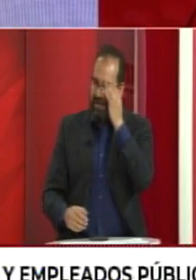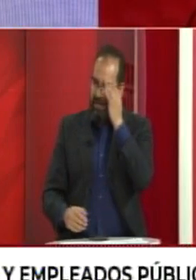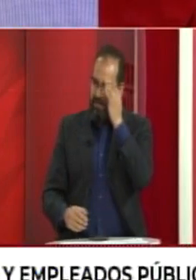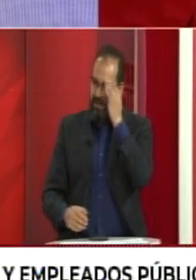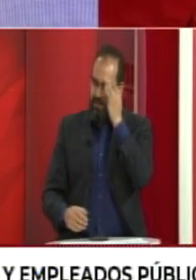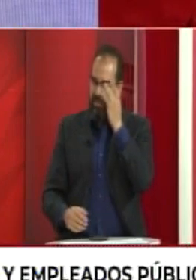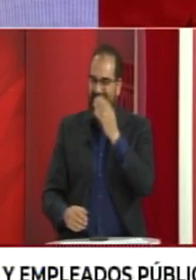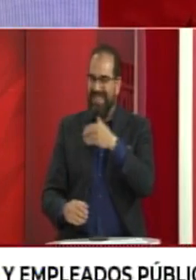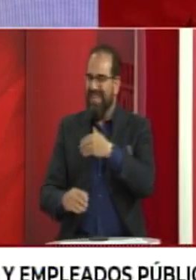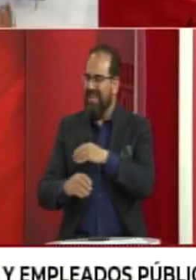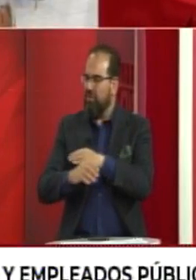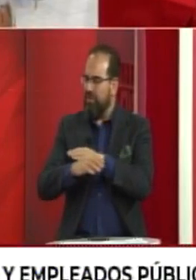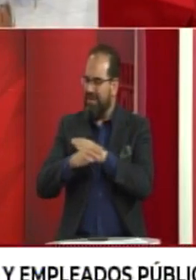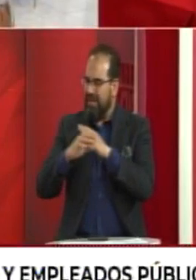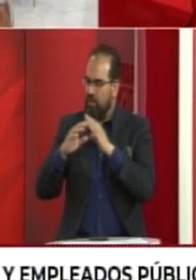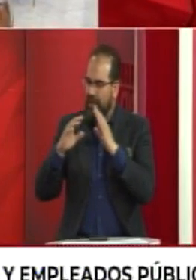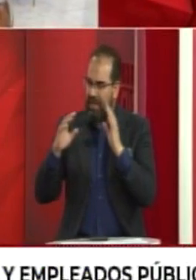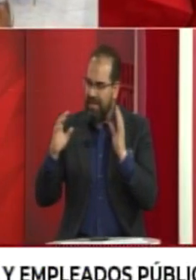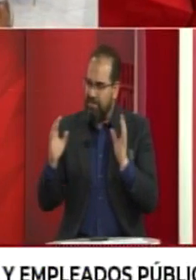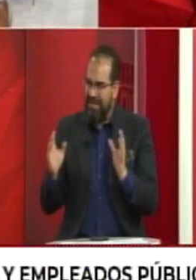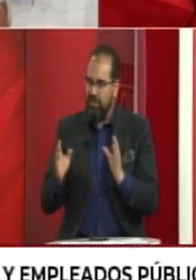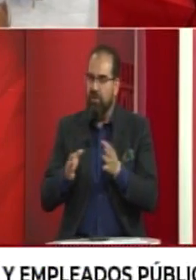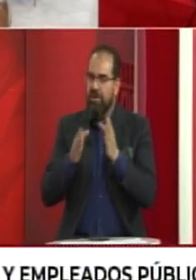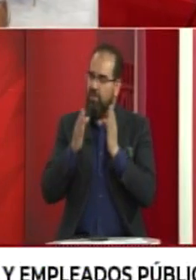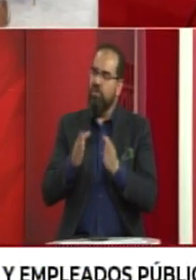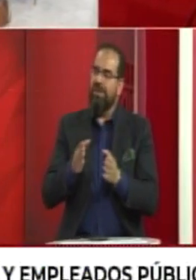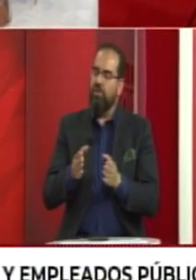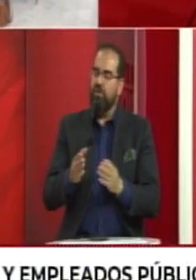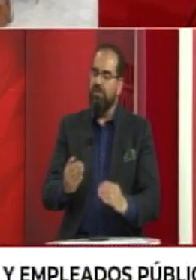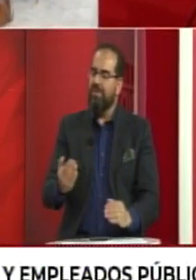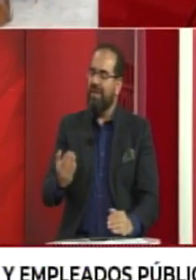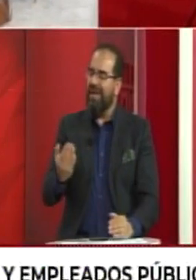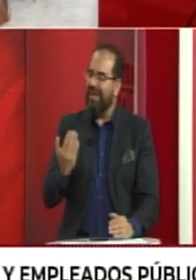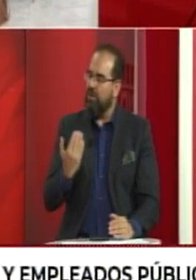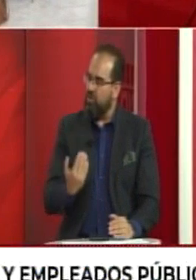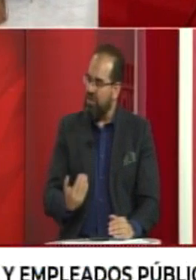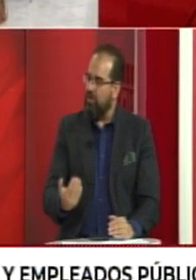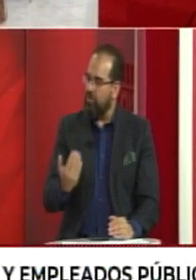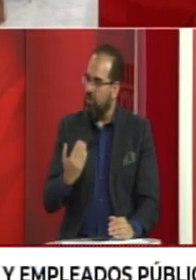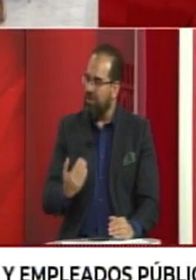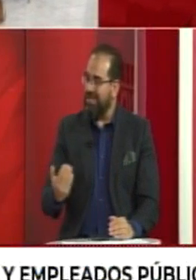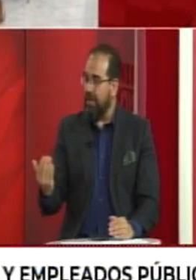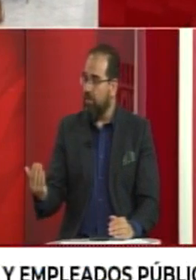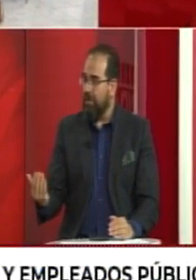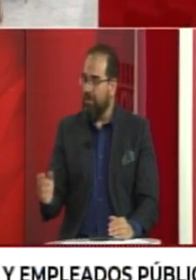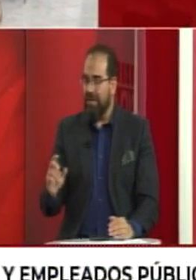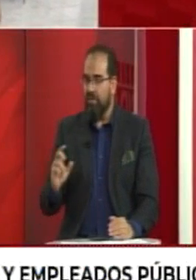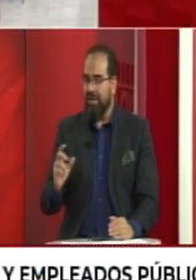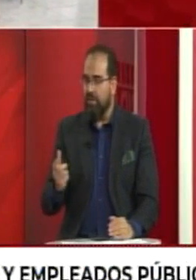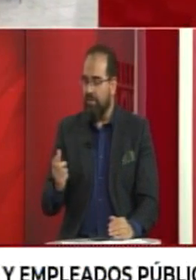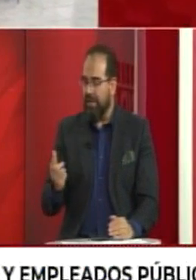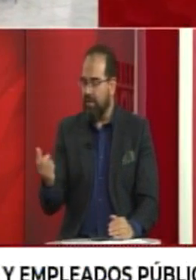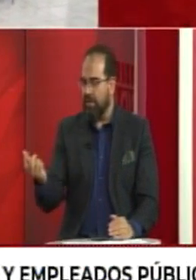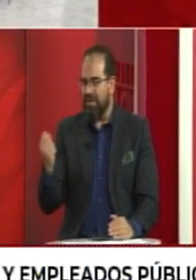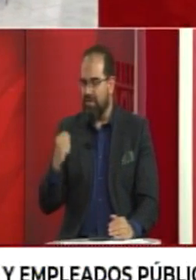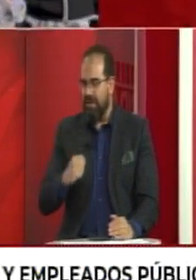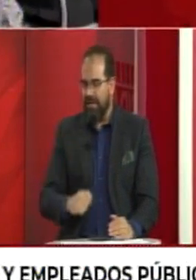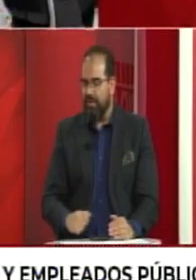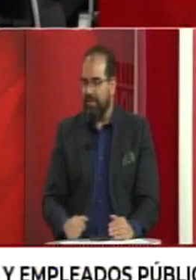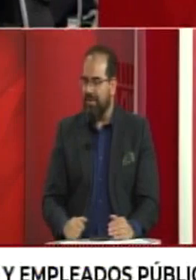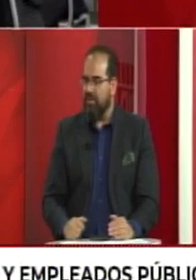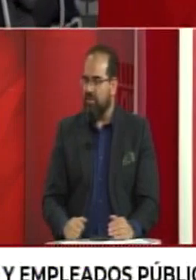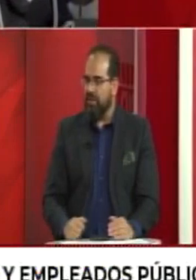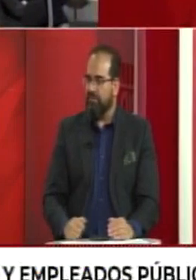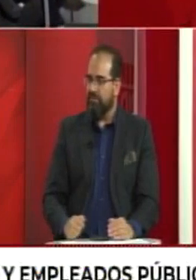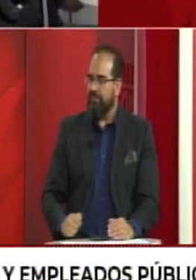vayas al INAP y te prepares, eso lo puedes hacer en cualquier espacio, pero sobre todo, el ir conociendo todos los días algo nuevo, que es lo que te convierte en una persona